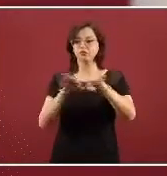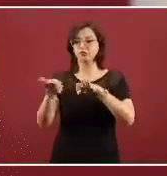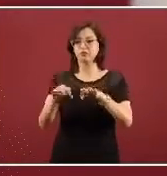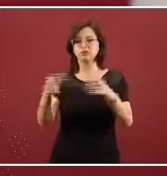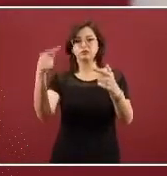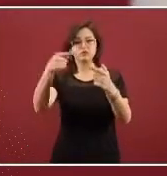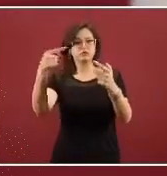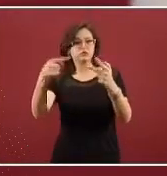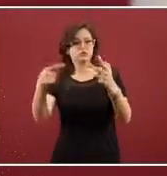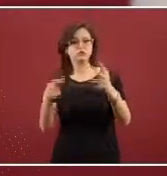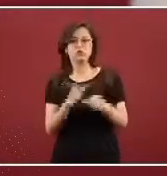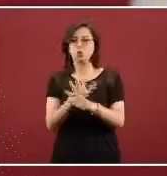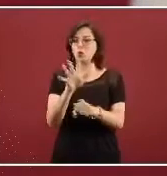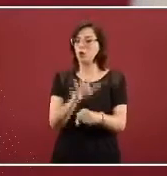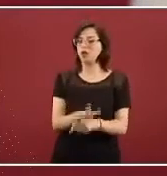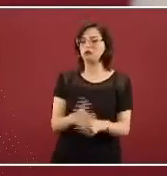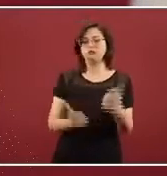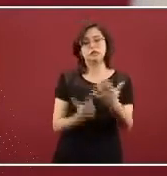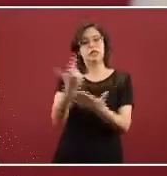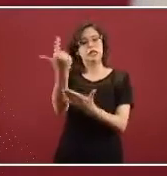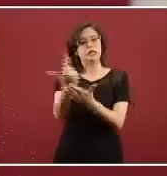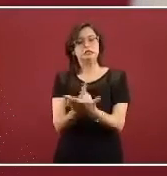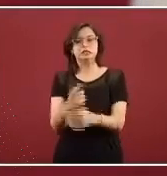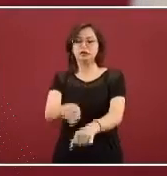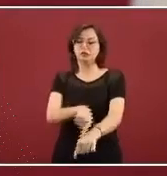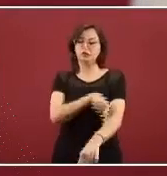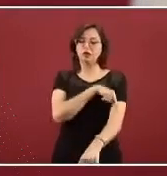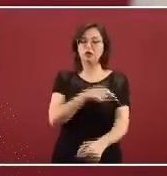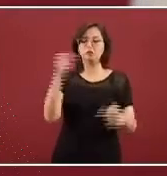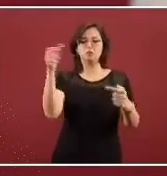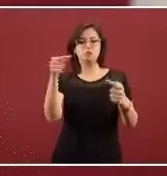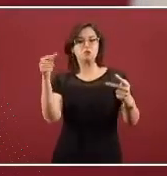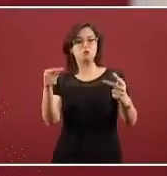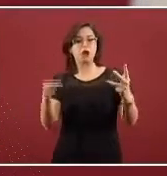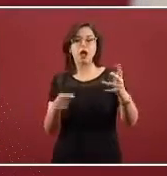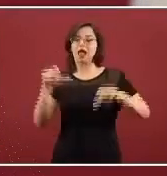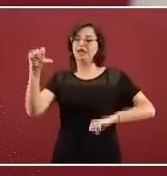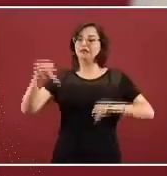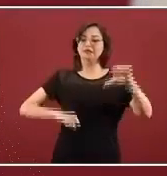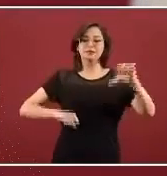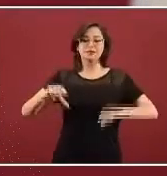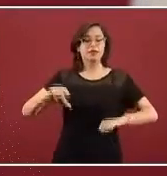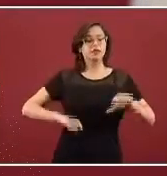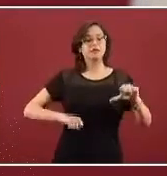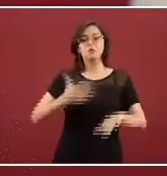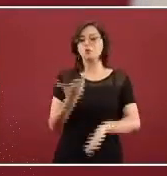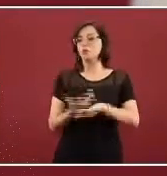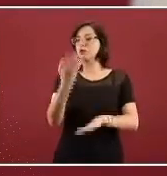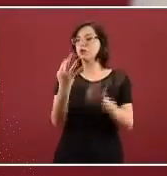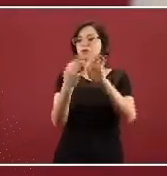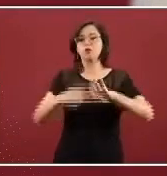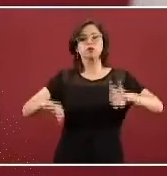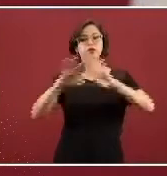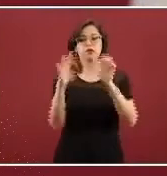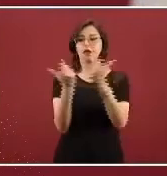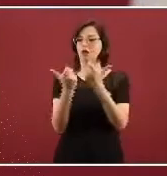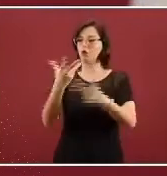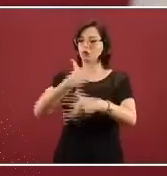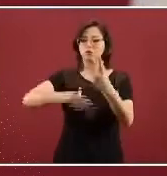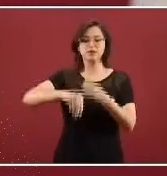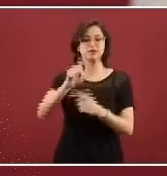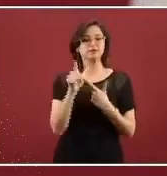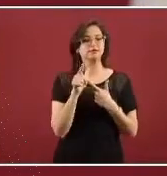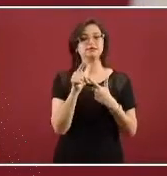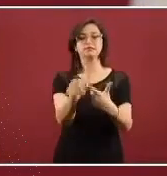detalle, saldrá publicado, pero es una lista muy específica de cuáles son las actividades consideradas como esenciales para el funcionamiento de la